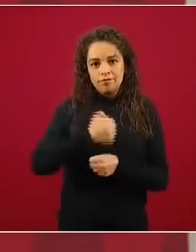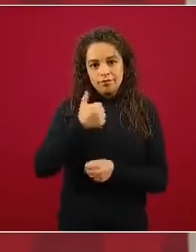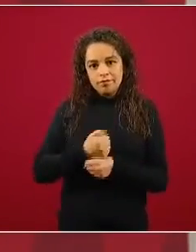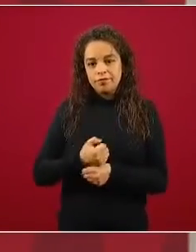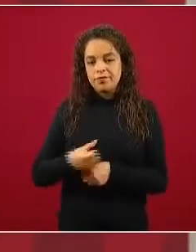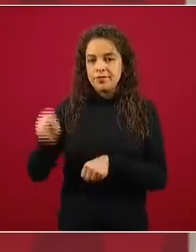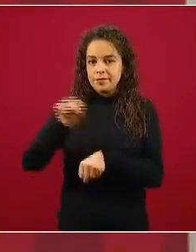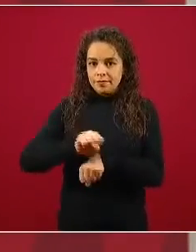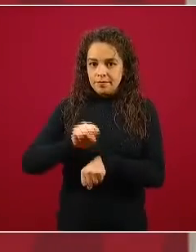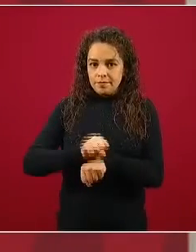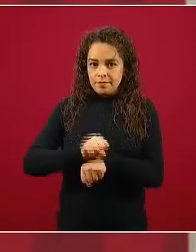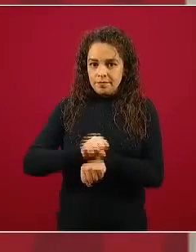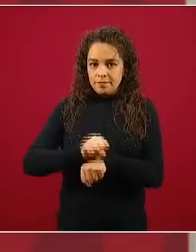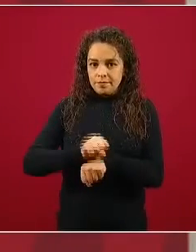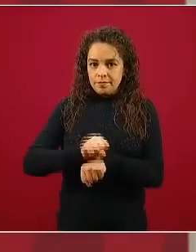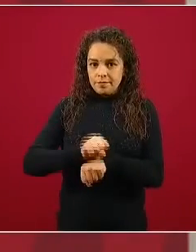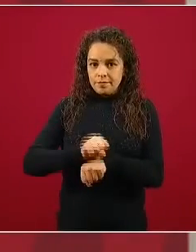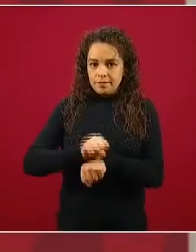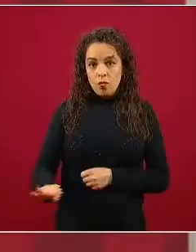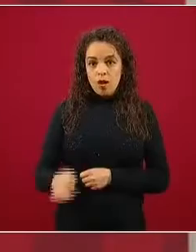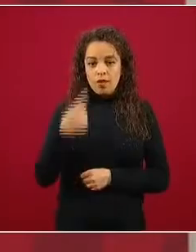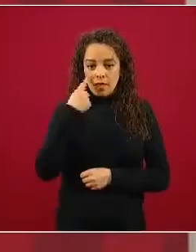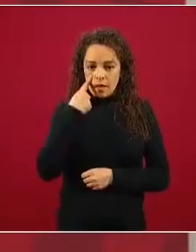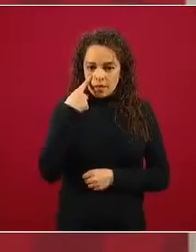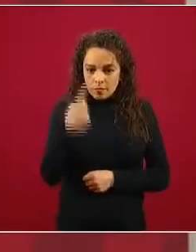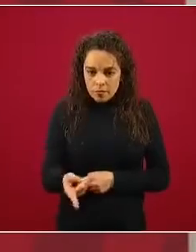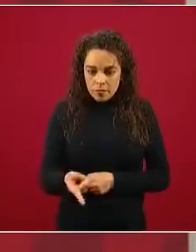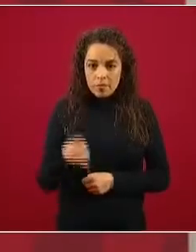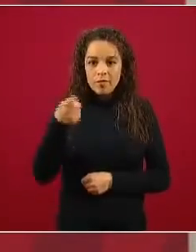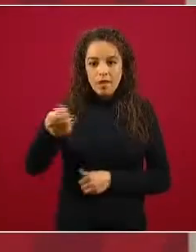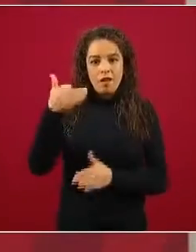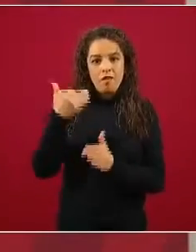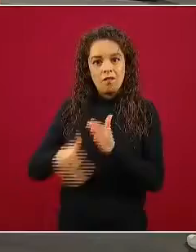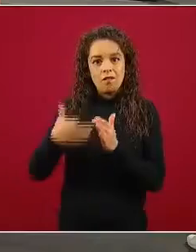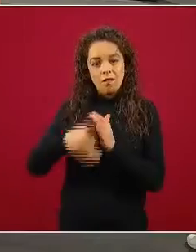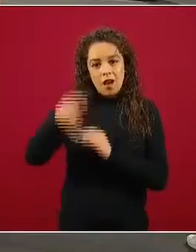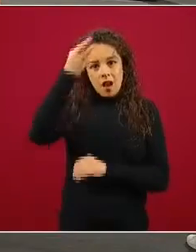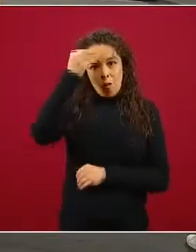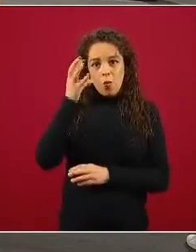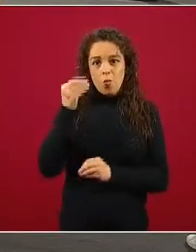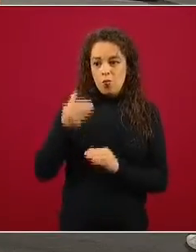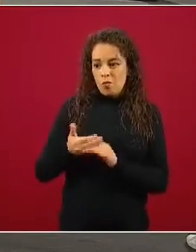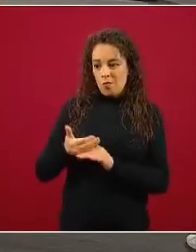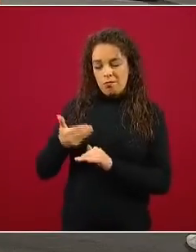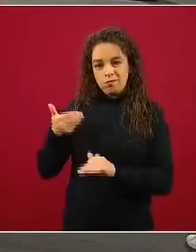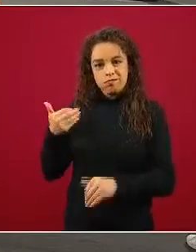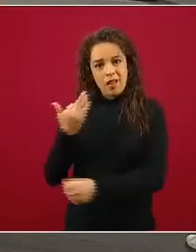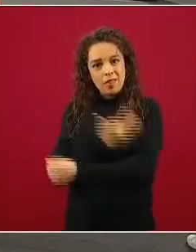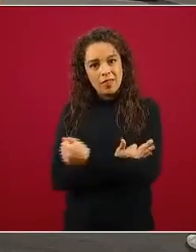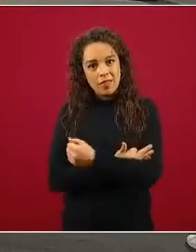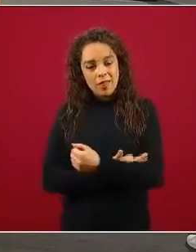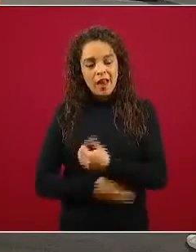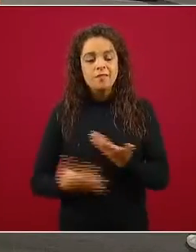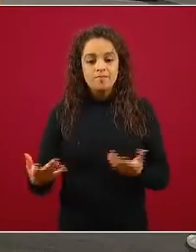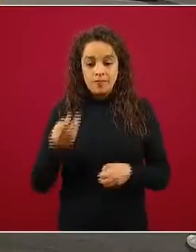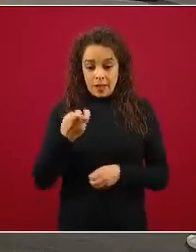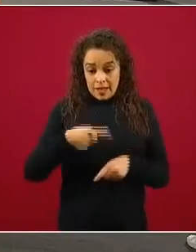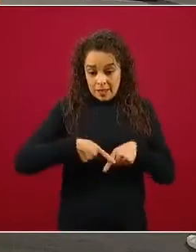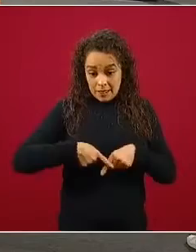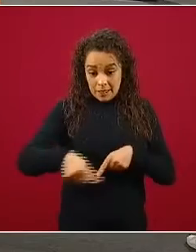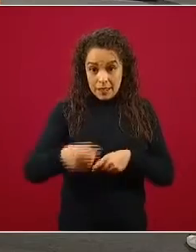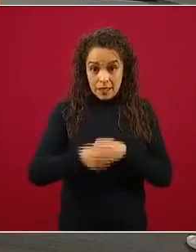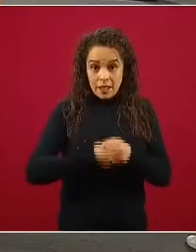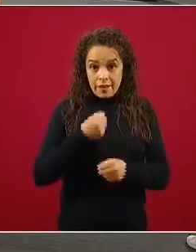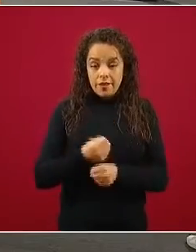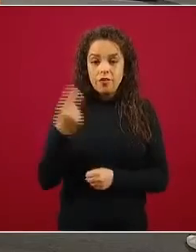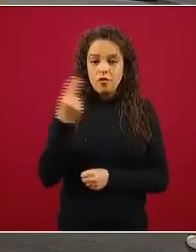luchar en contra del rezago. Ahí se va a identificar el rezago y se va a trabajar durante todo el año en ello. Entonces ese es el